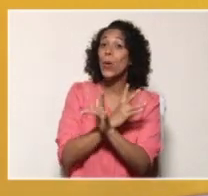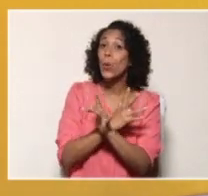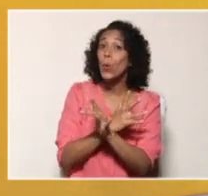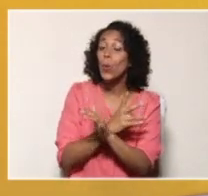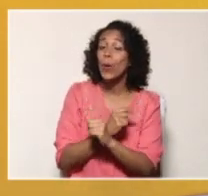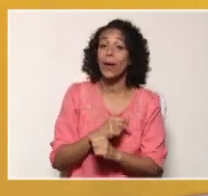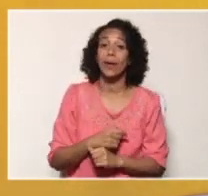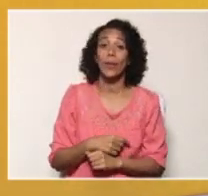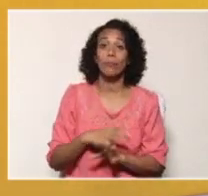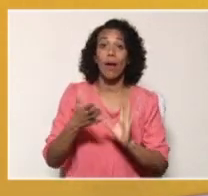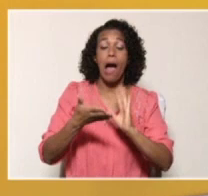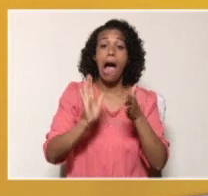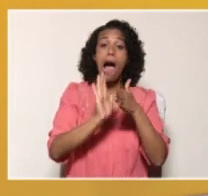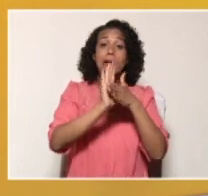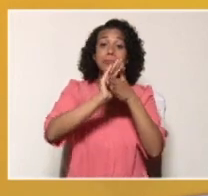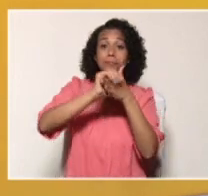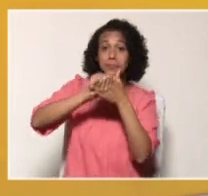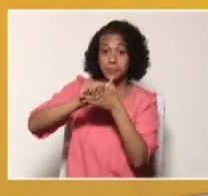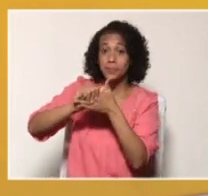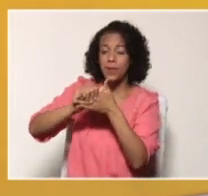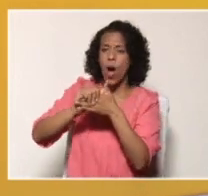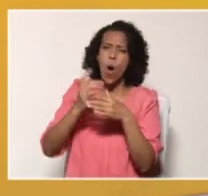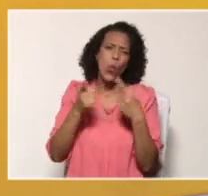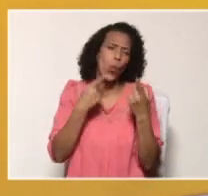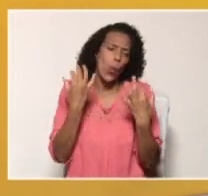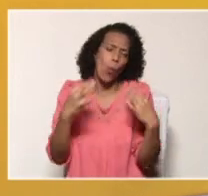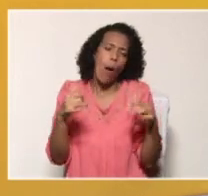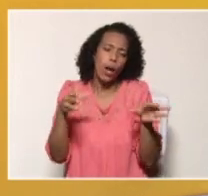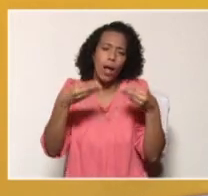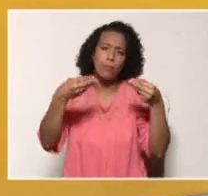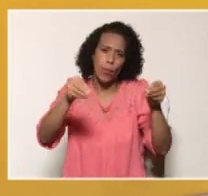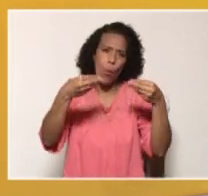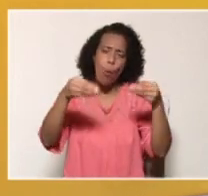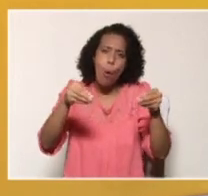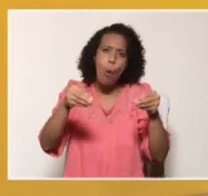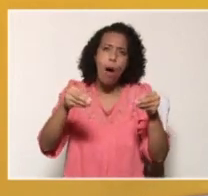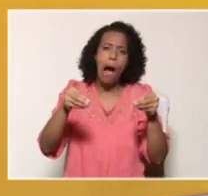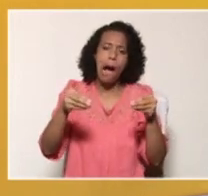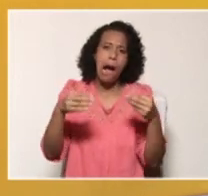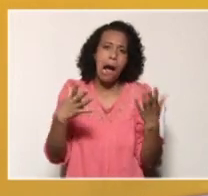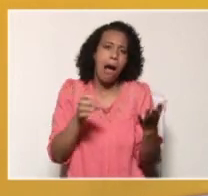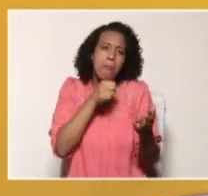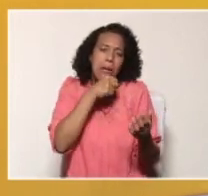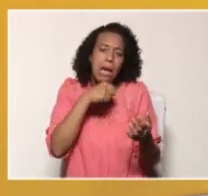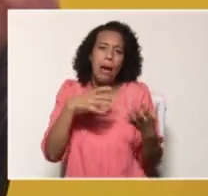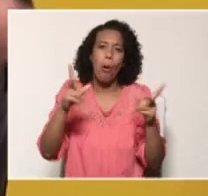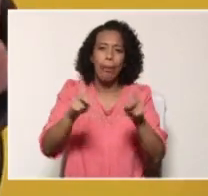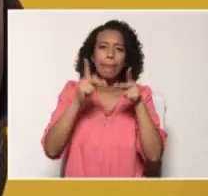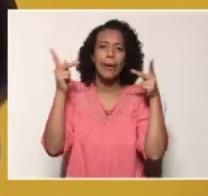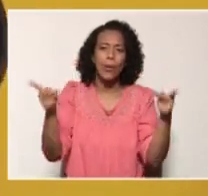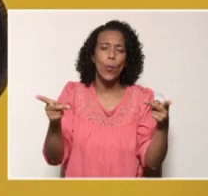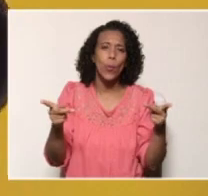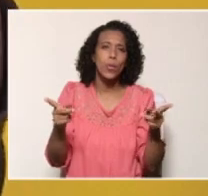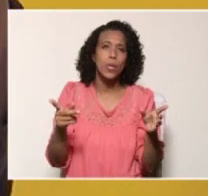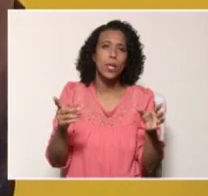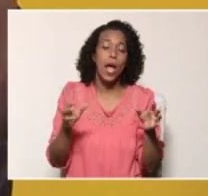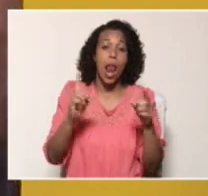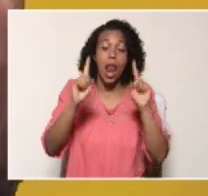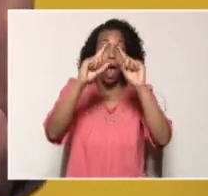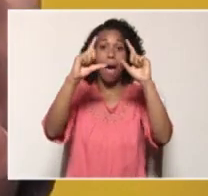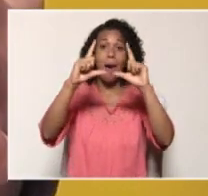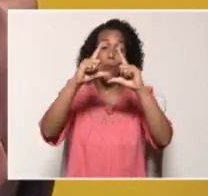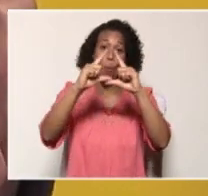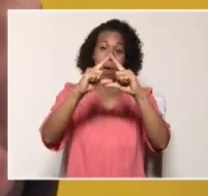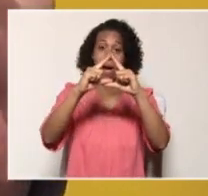Vas a hacer unos sobres de cualquier material, puede ser de hojas recicladas, de periódico, le colocas la imagen, en